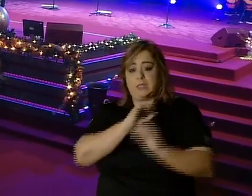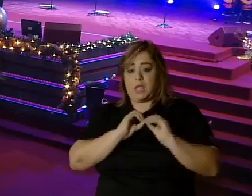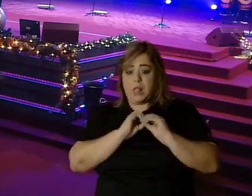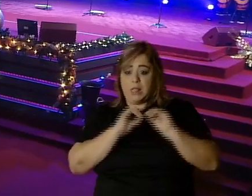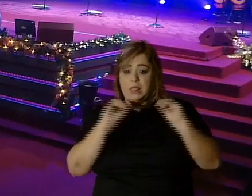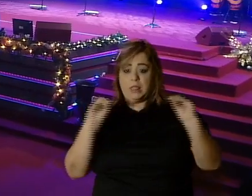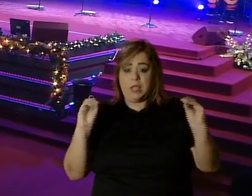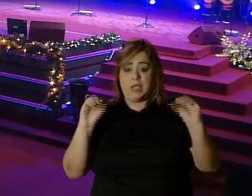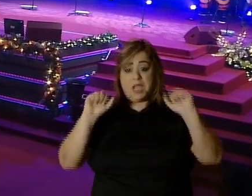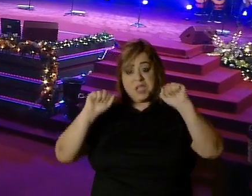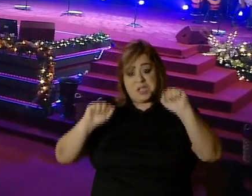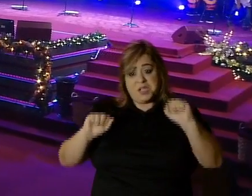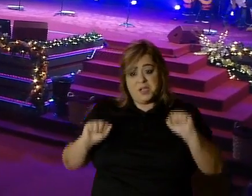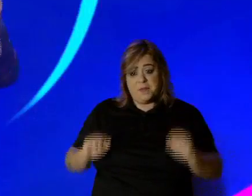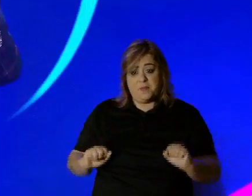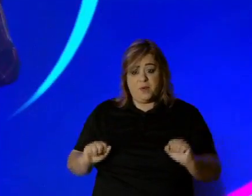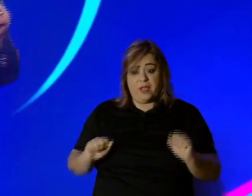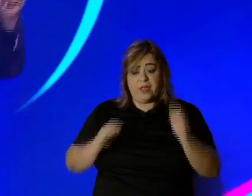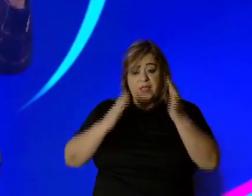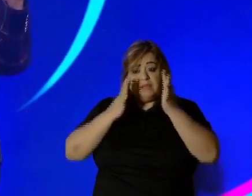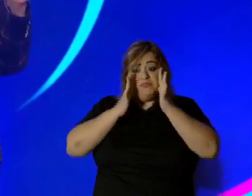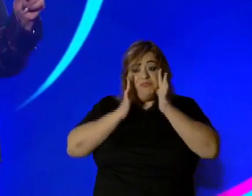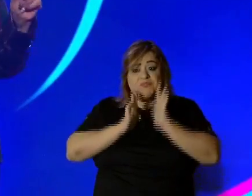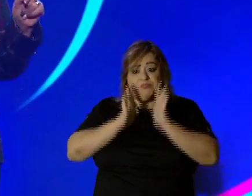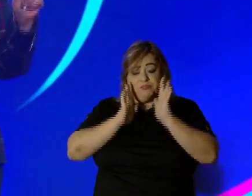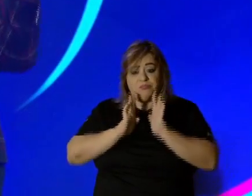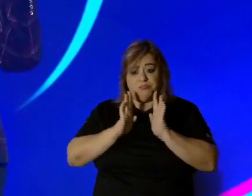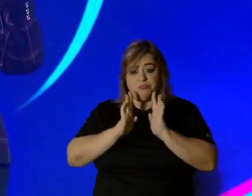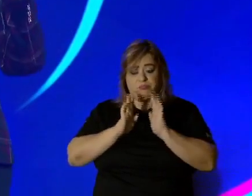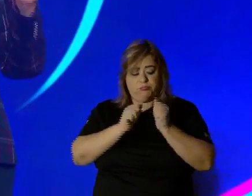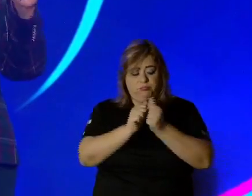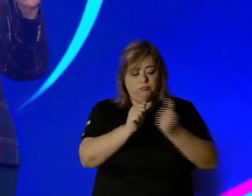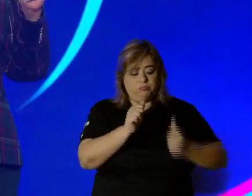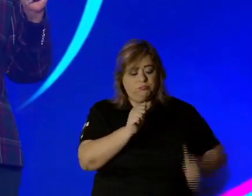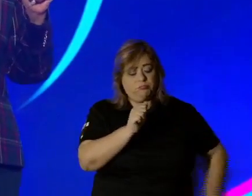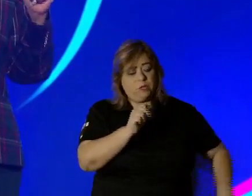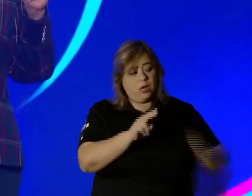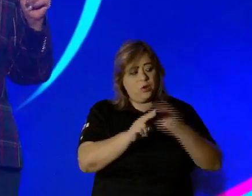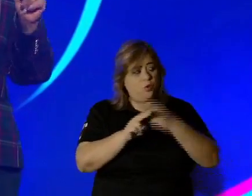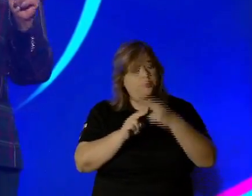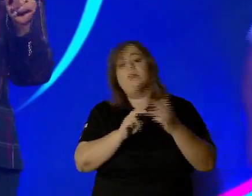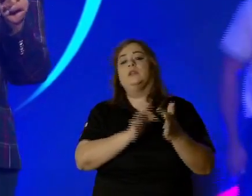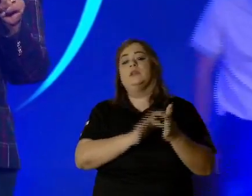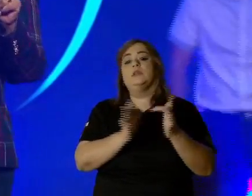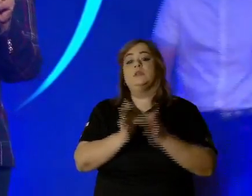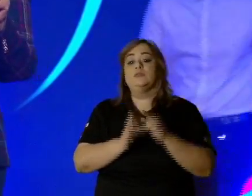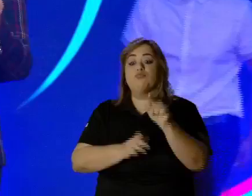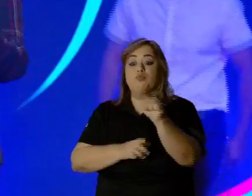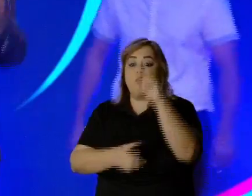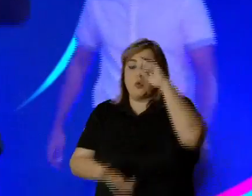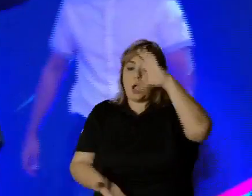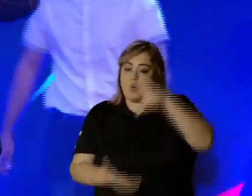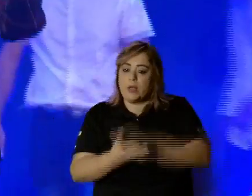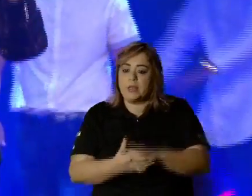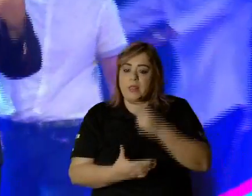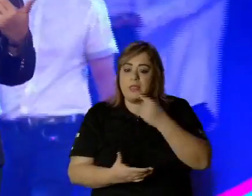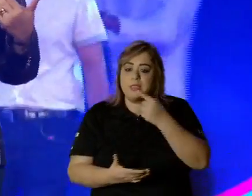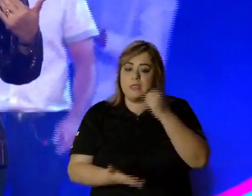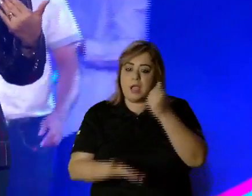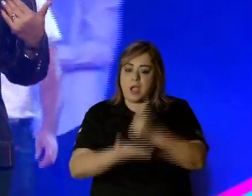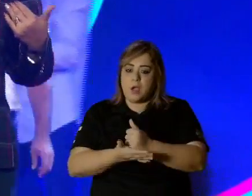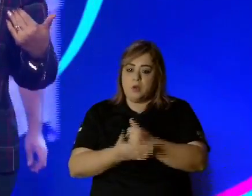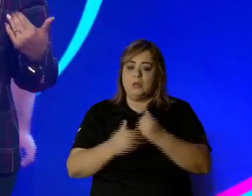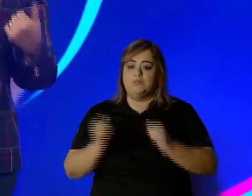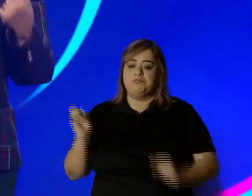que pueda dañar y traer tristeza y pesar a nuestras vidas. En el nombre de Jesús, el pueblo dice, vamos a